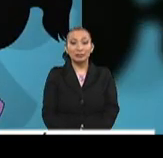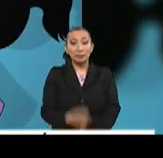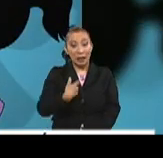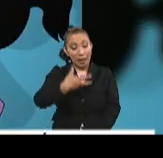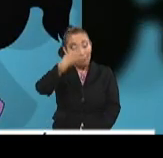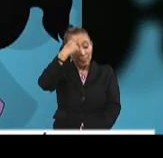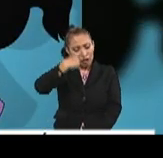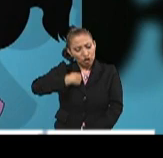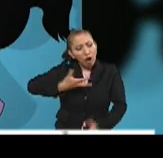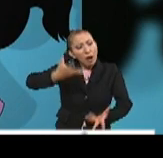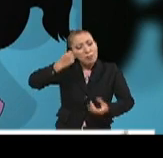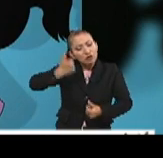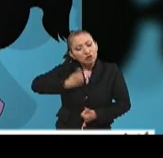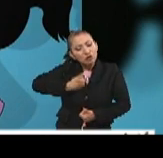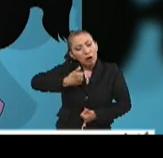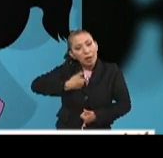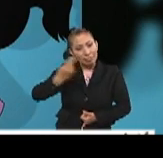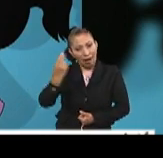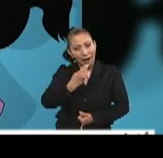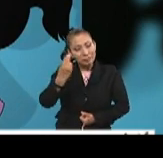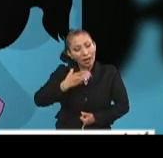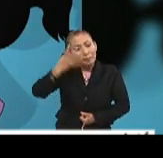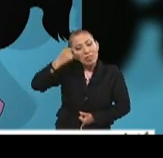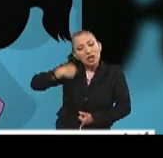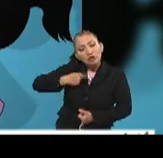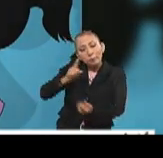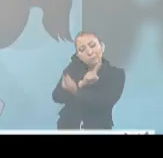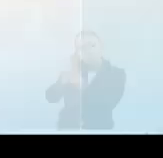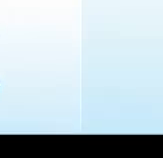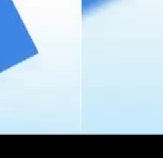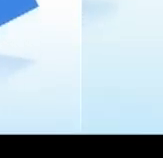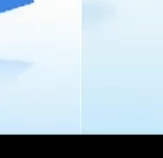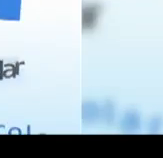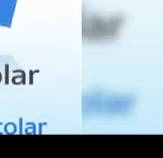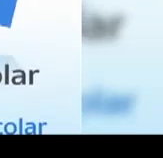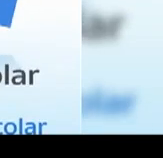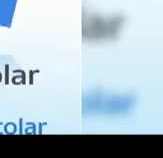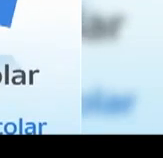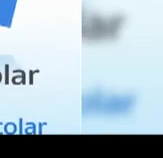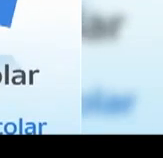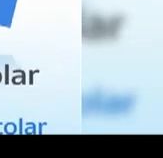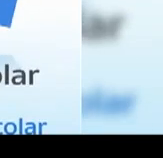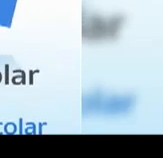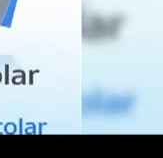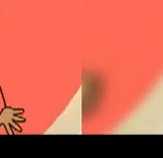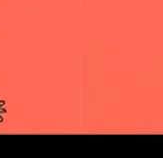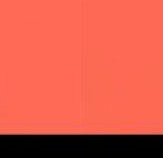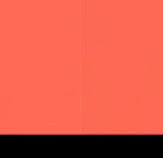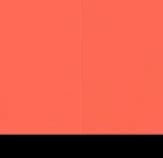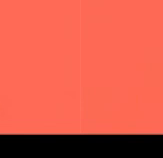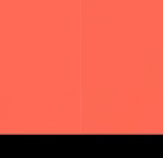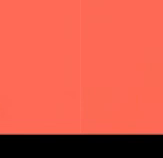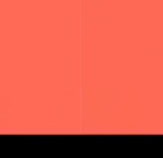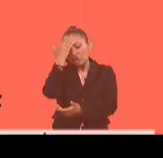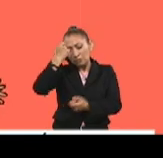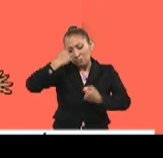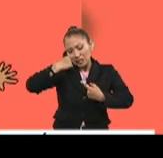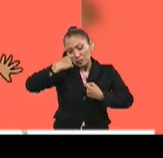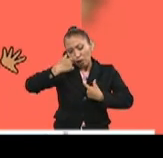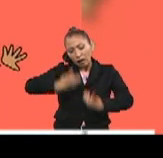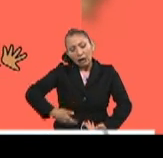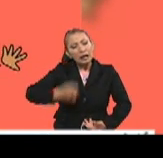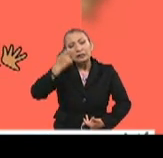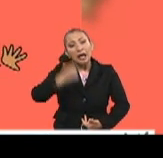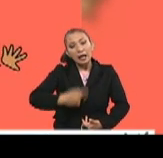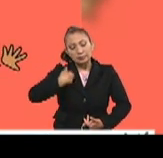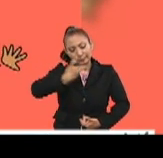Para aprender a aprender, es necesario aprender a convivir. El ABC de la convivencia escolar, autoconocimiento. Se